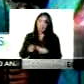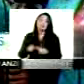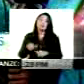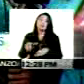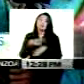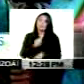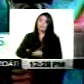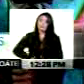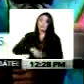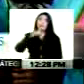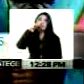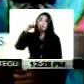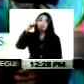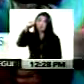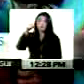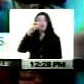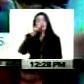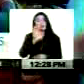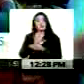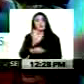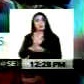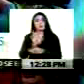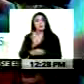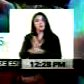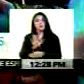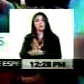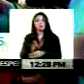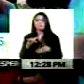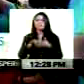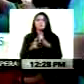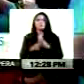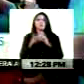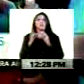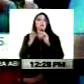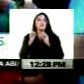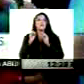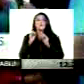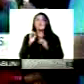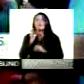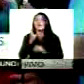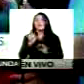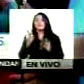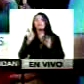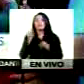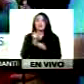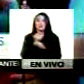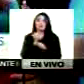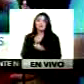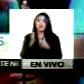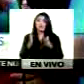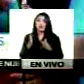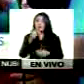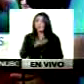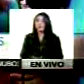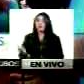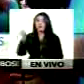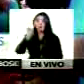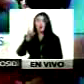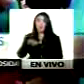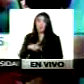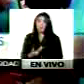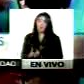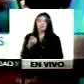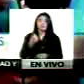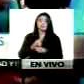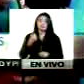ha protegido con inamovilidad, es decir, le ha dado un fuero especial a los trabajadores y las trabajadoras de este país para que puedan desempeñar